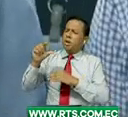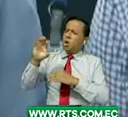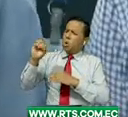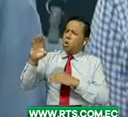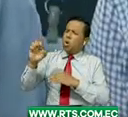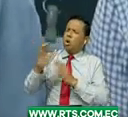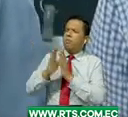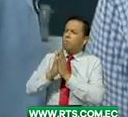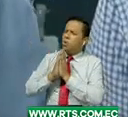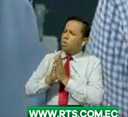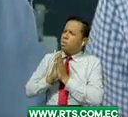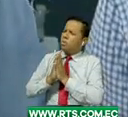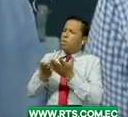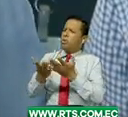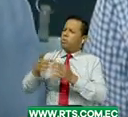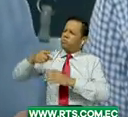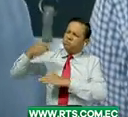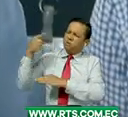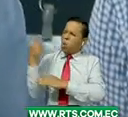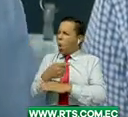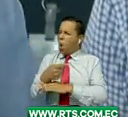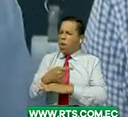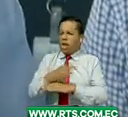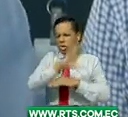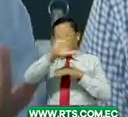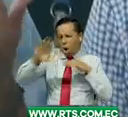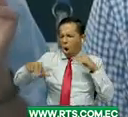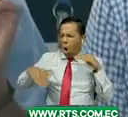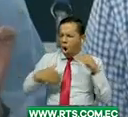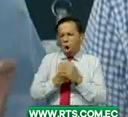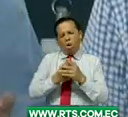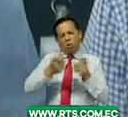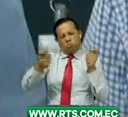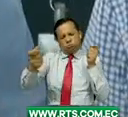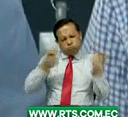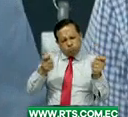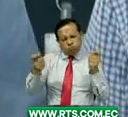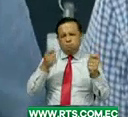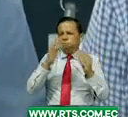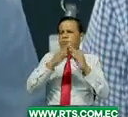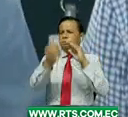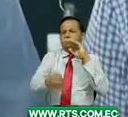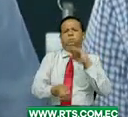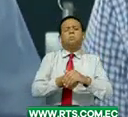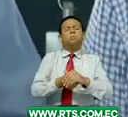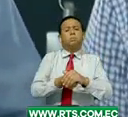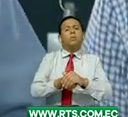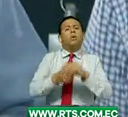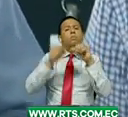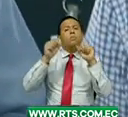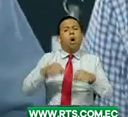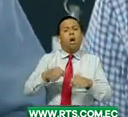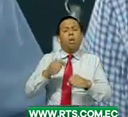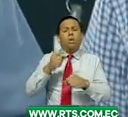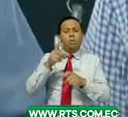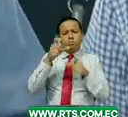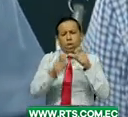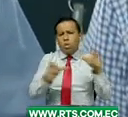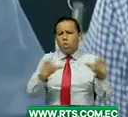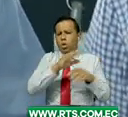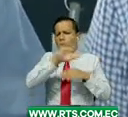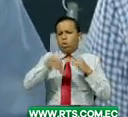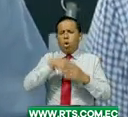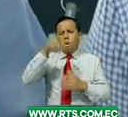se declare otra vez el estado de excepción para que el gobierno nacional pueda restringir la